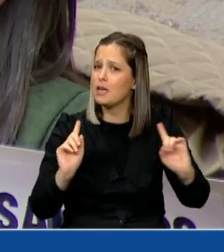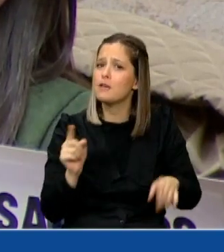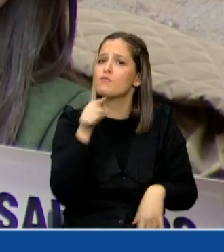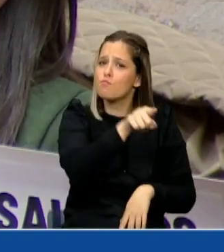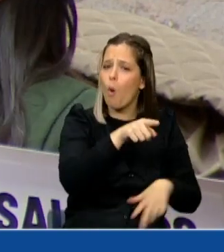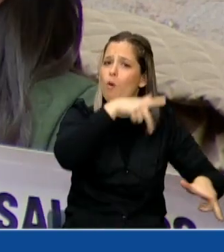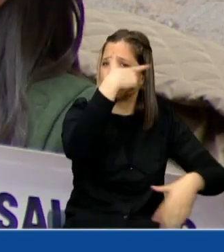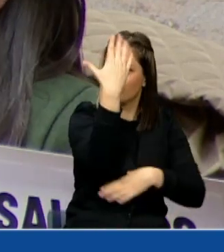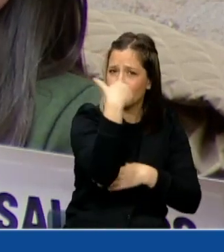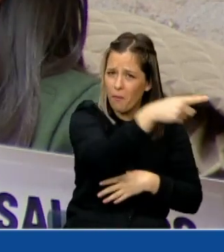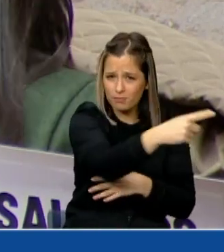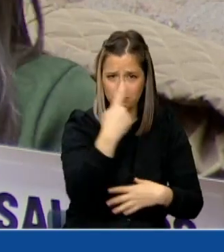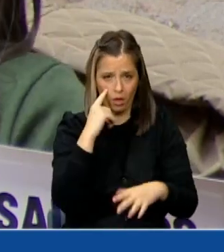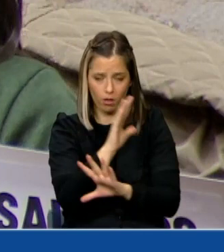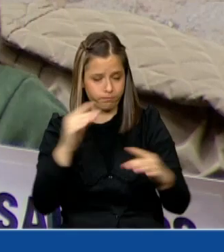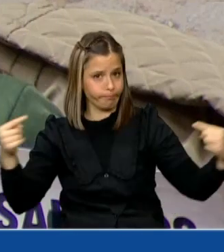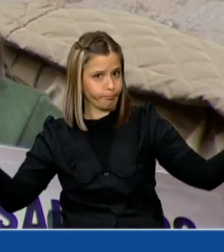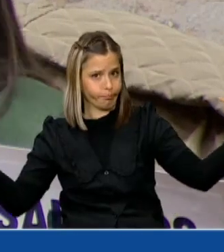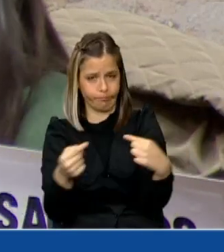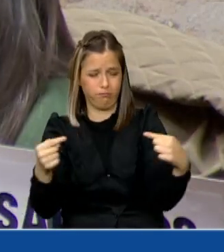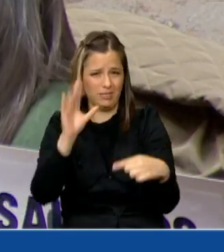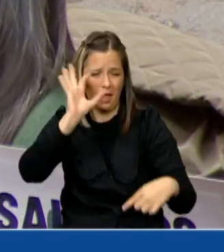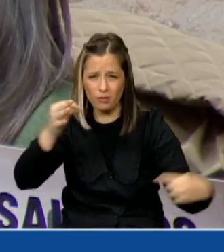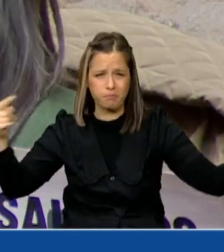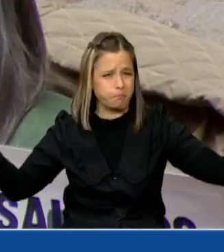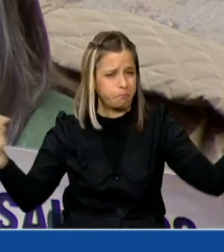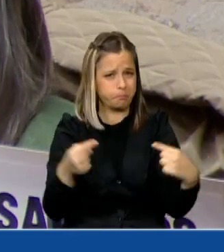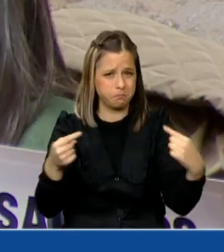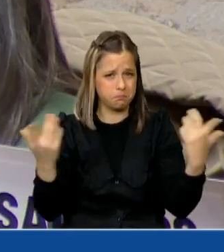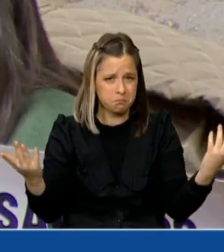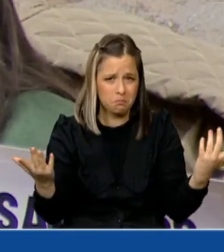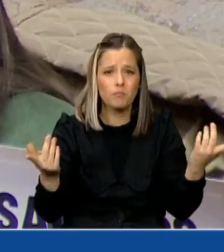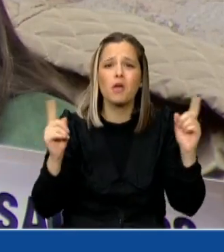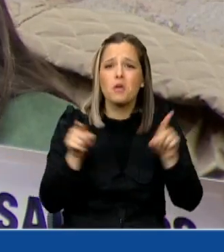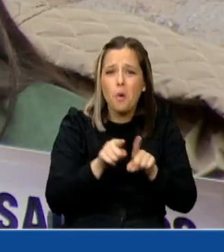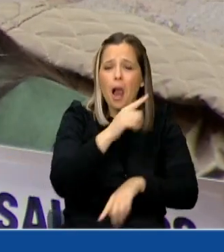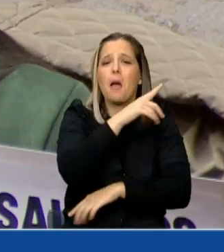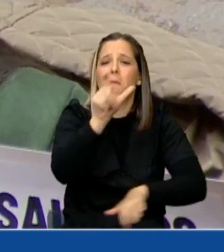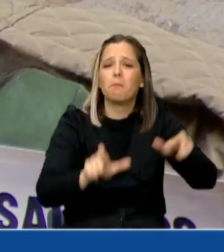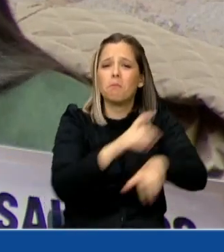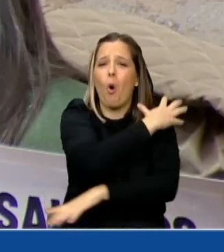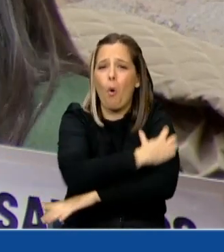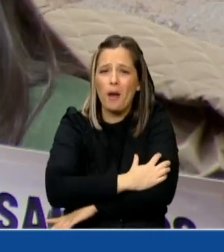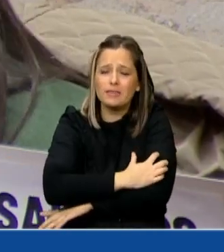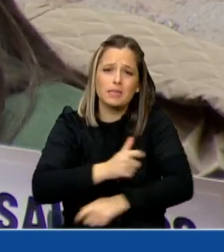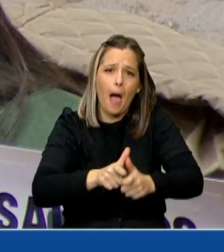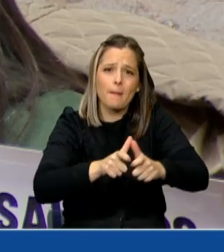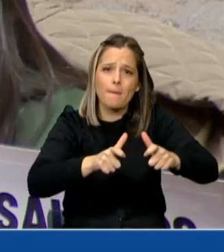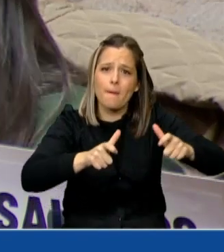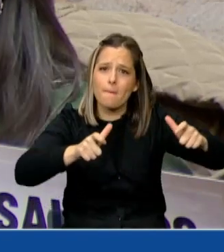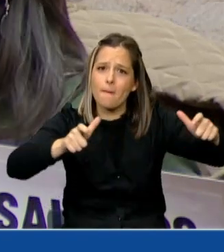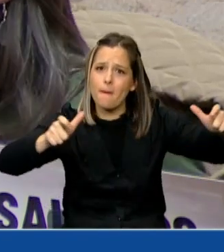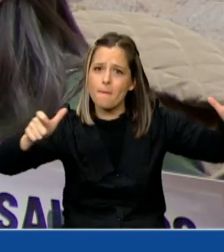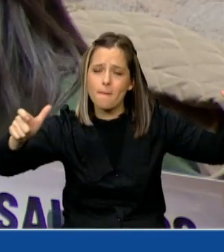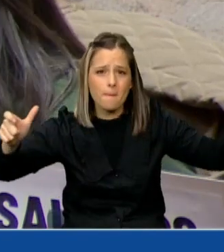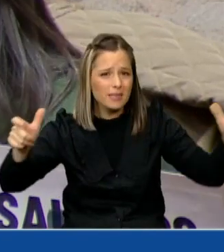relatado. Realmente, es un contraste notable la realidad del aumento de la pobreza y demás con la situación que